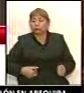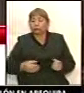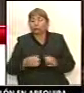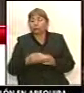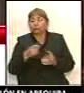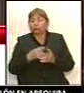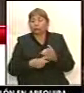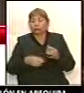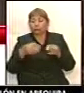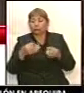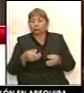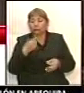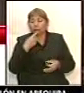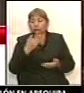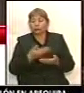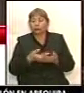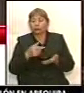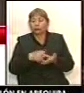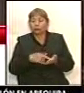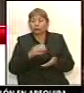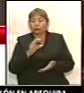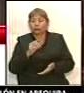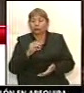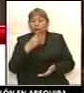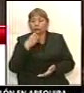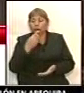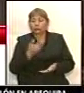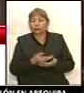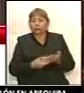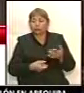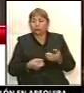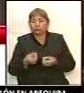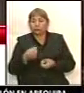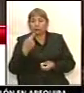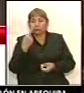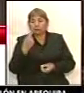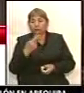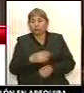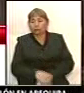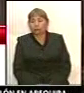si bien es cierto, los créditos que se han otorgado a los agricultores por una hectárea.